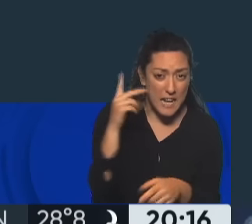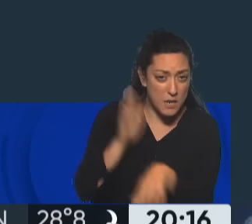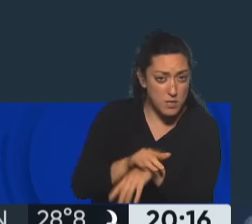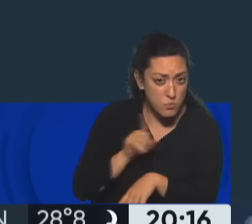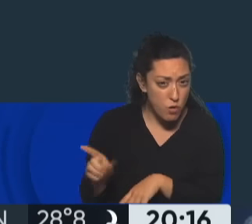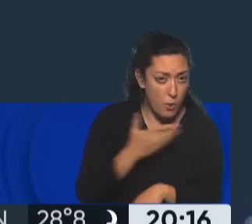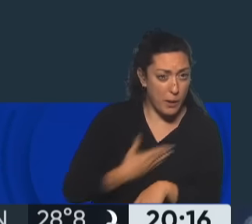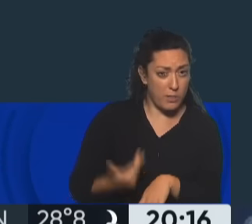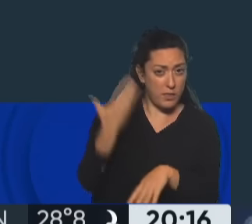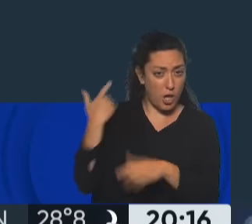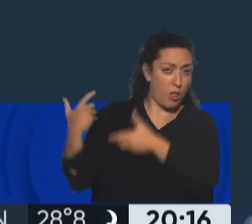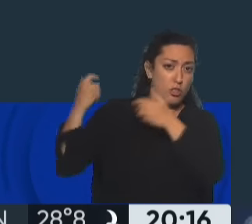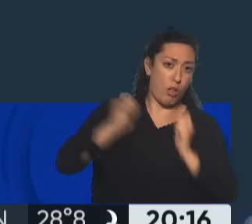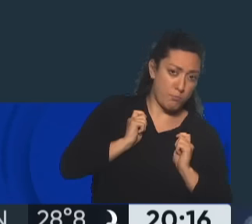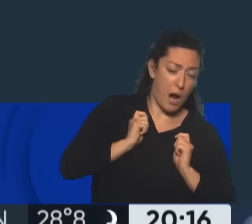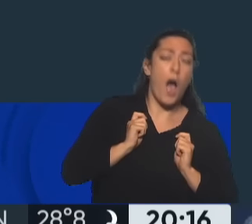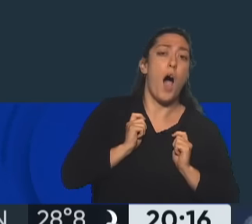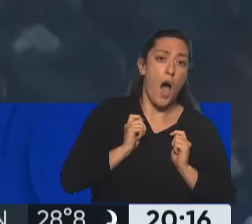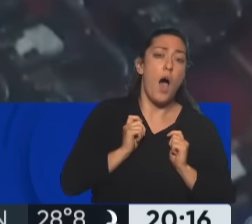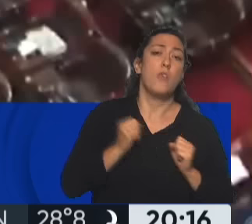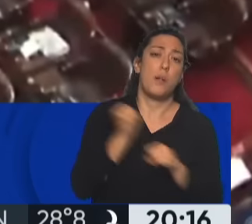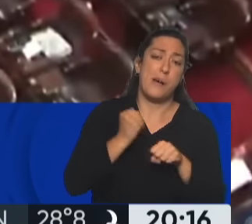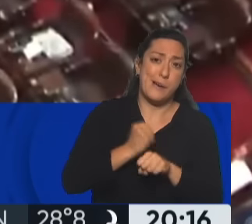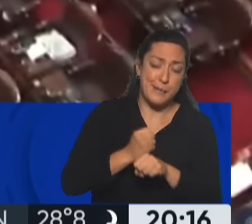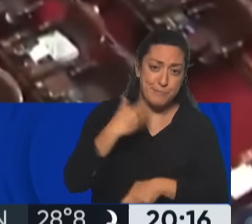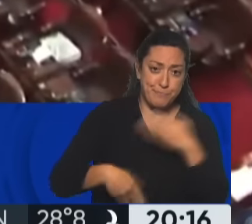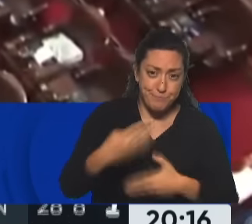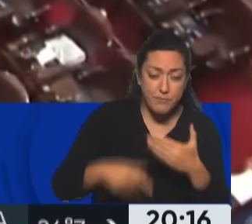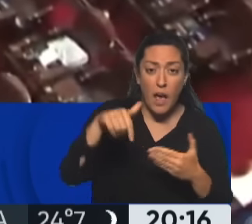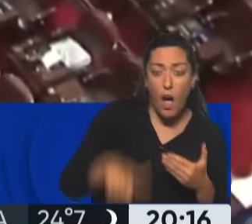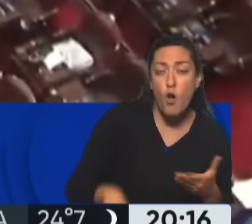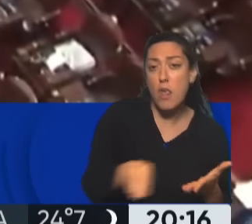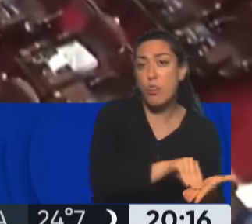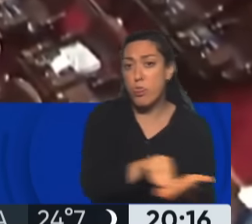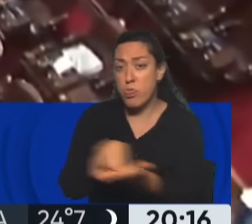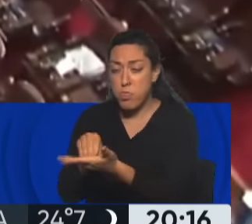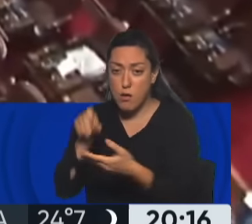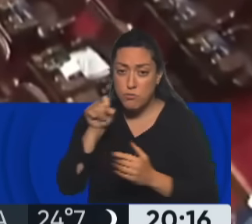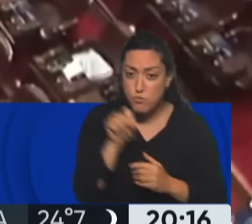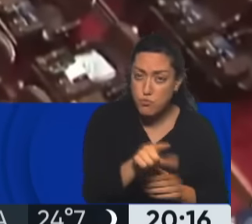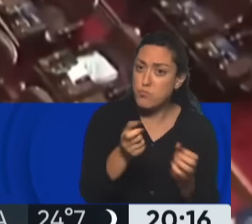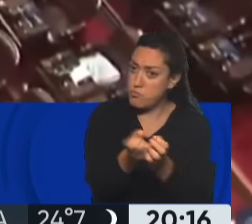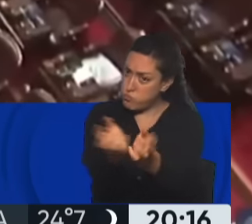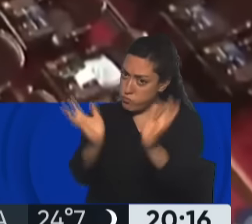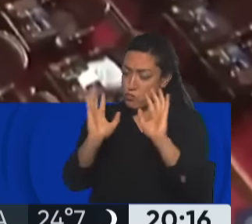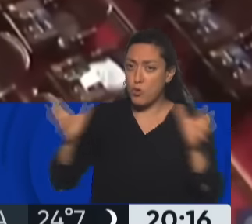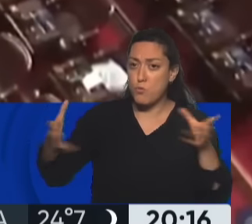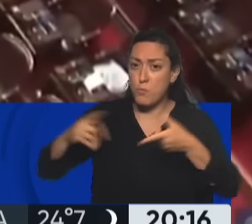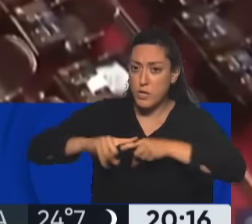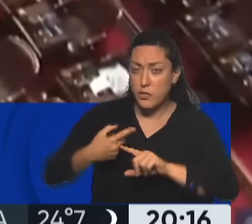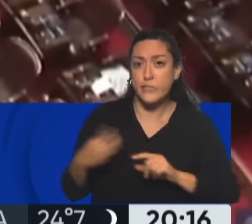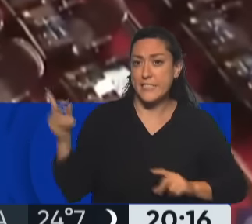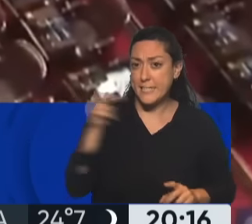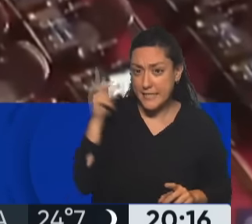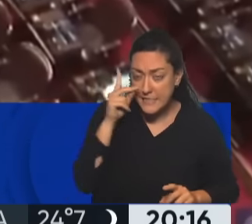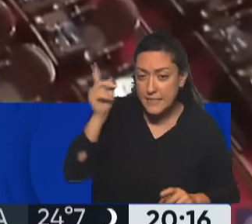gobierno anterior. Ahora pretenden, a través de sus diputados, que tienen un gran número de kirchneristas que